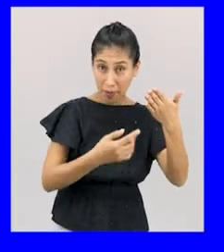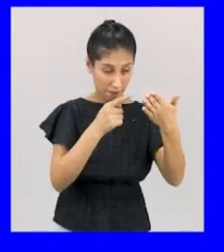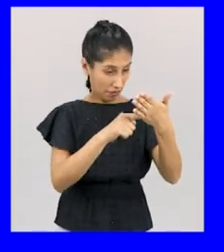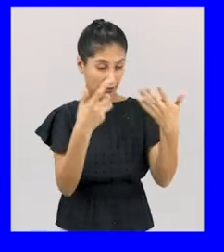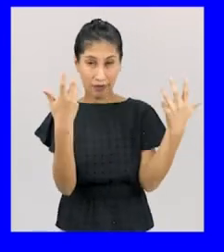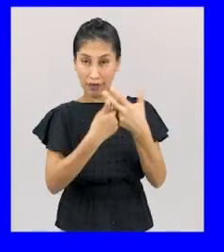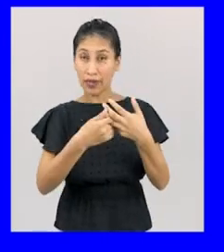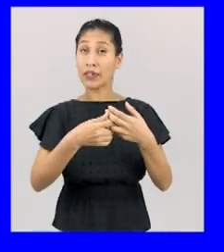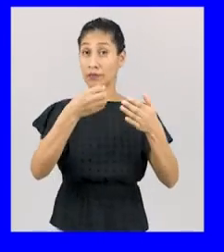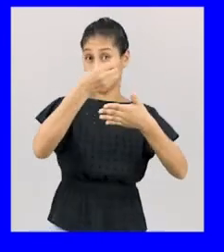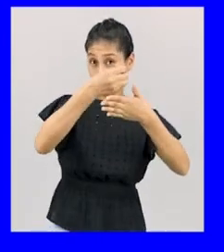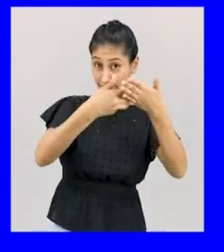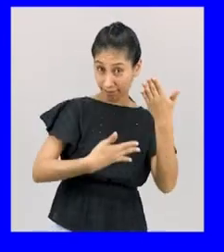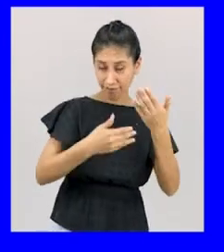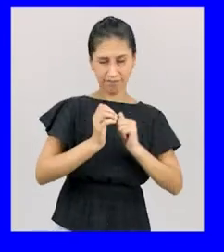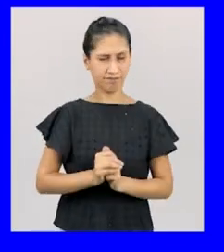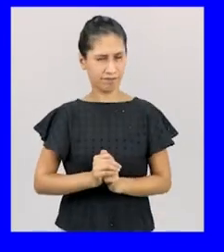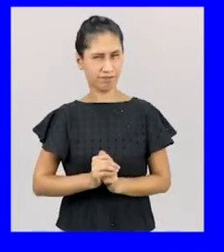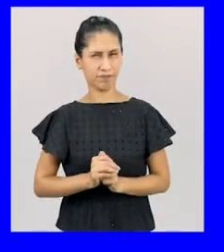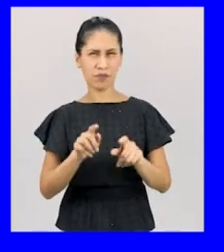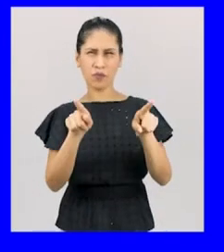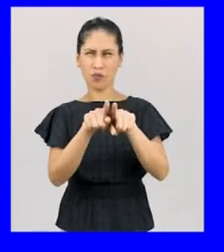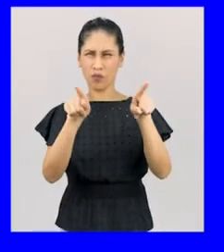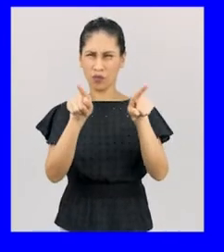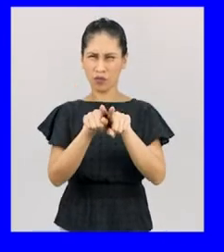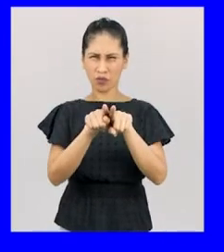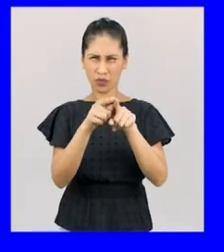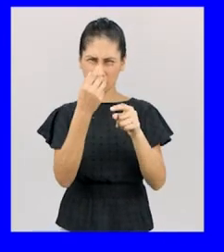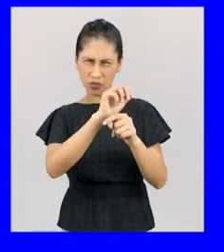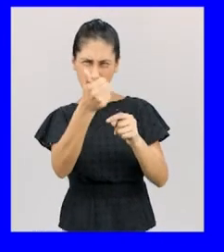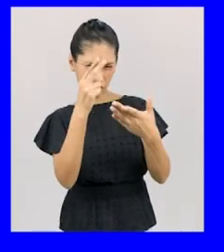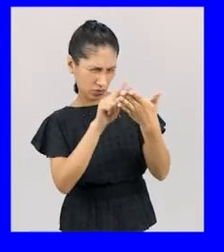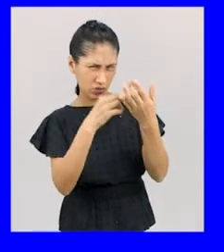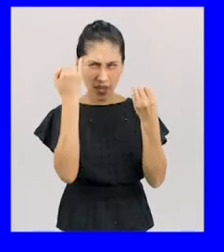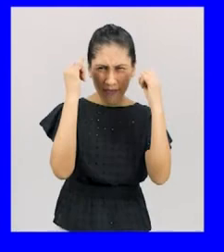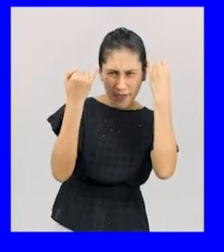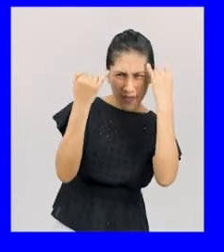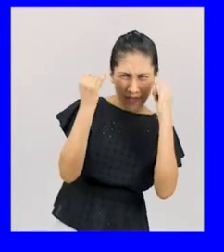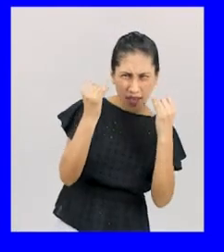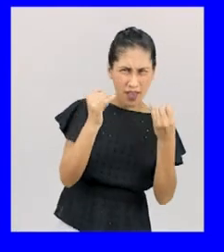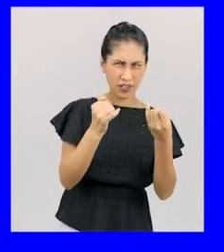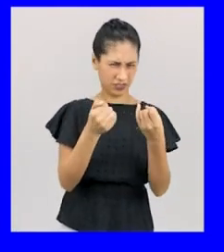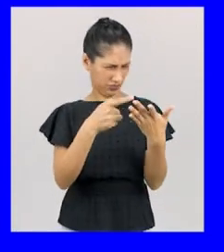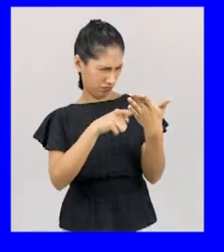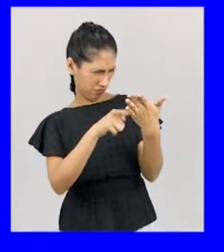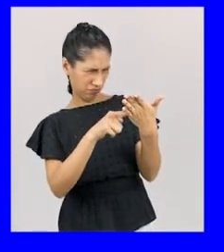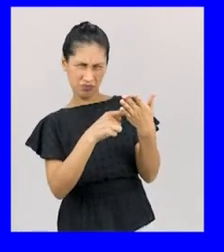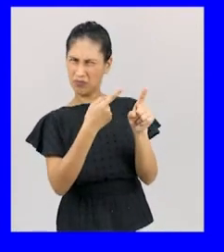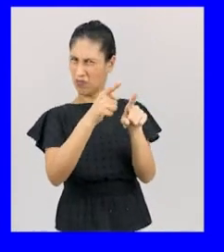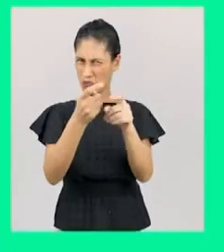tema tratado por el texto? ¿Qué relación o diferencias existen entre las ideas?